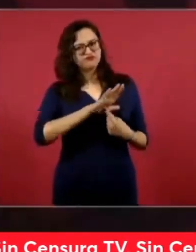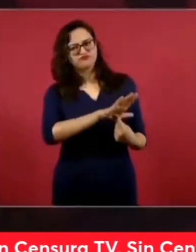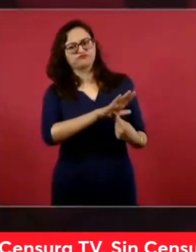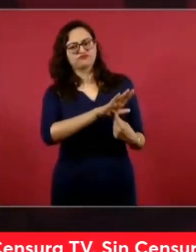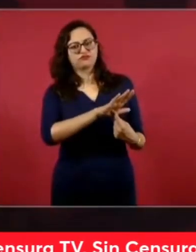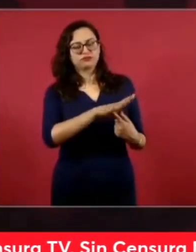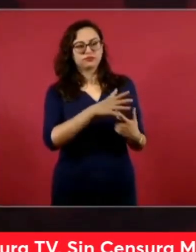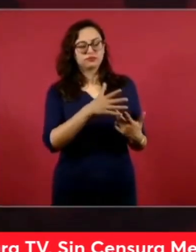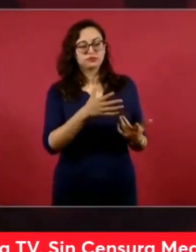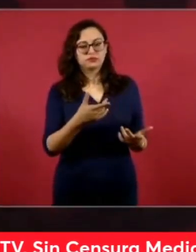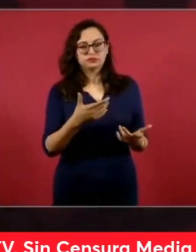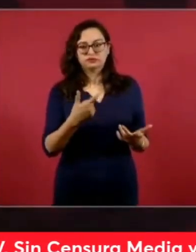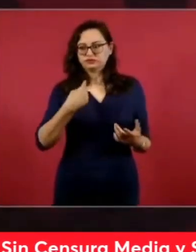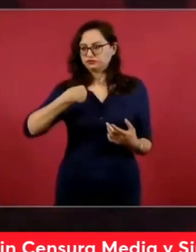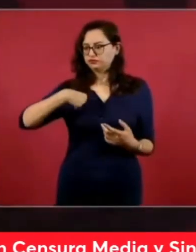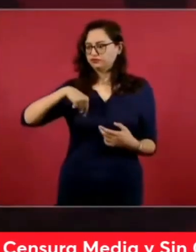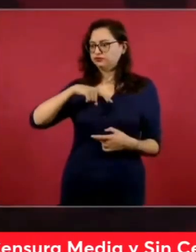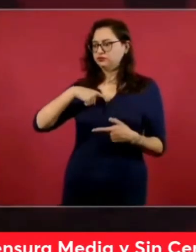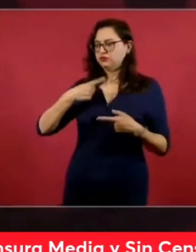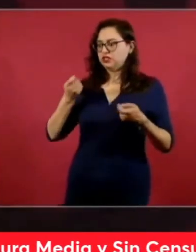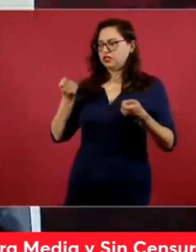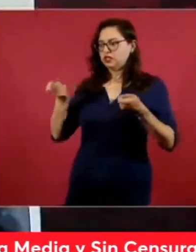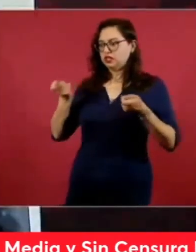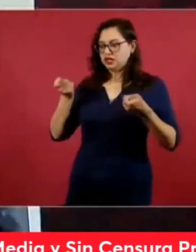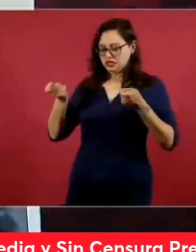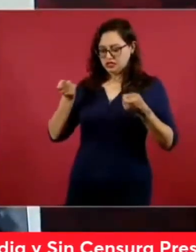El jefe de la propaganda política de Hitler.